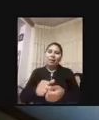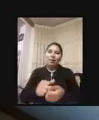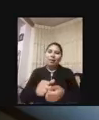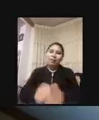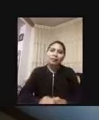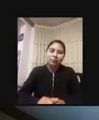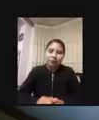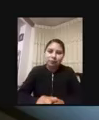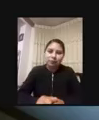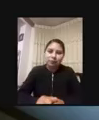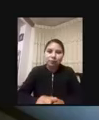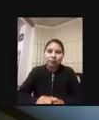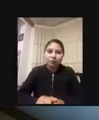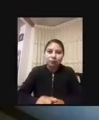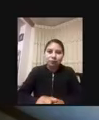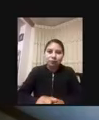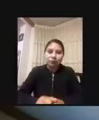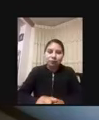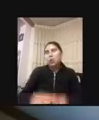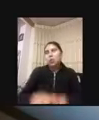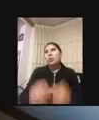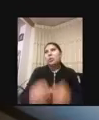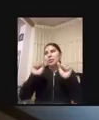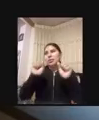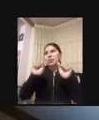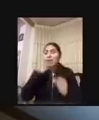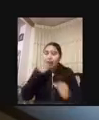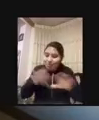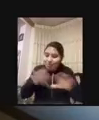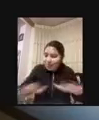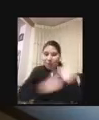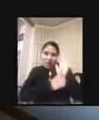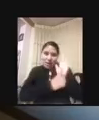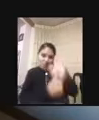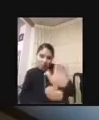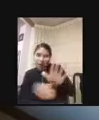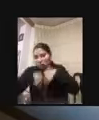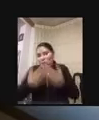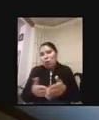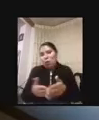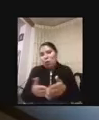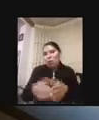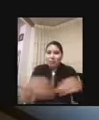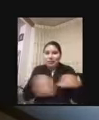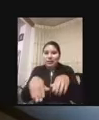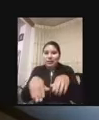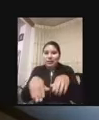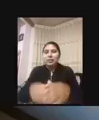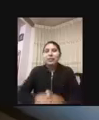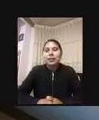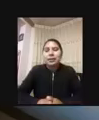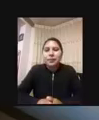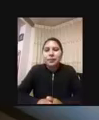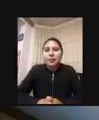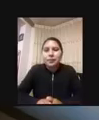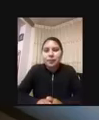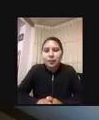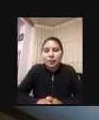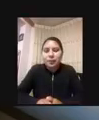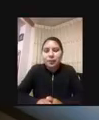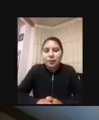Entonces ella va demostrando en la exposición cómo lo tienen que hacer. Entonces, todos estos se va aprendiendo